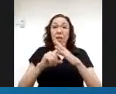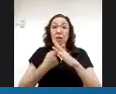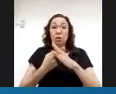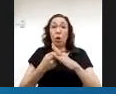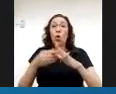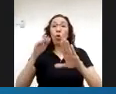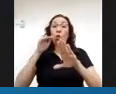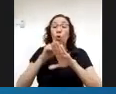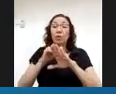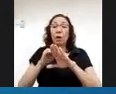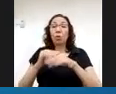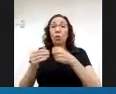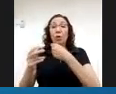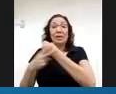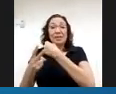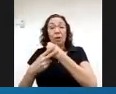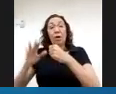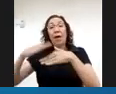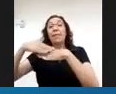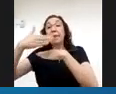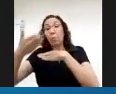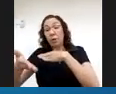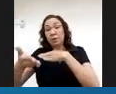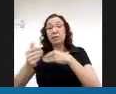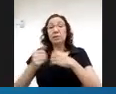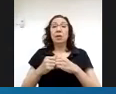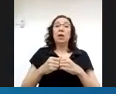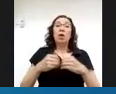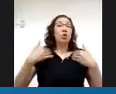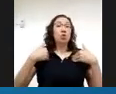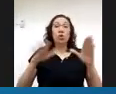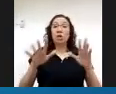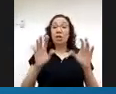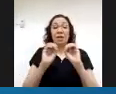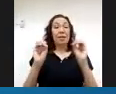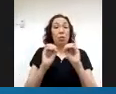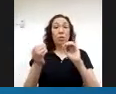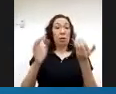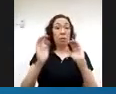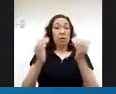se ahorra a posterior, no tiene ninguna comparación.